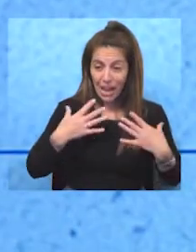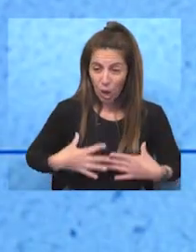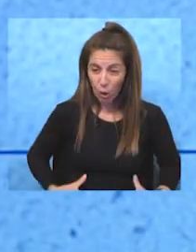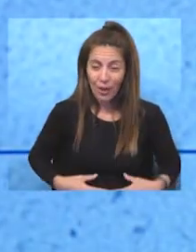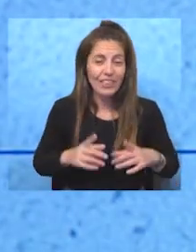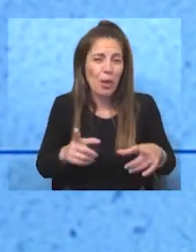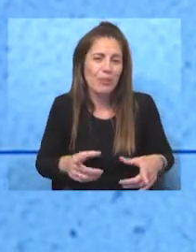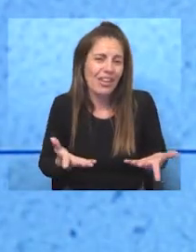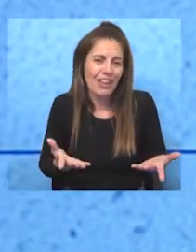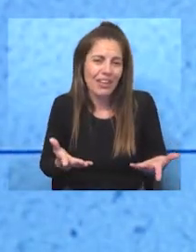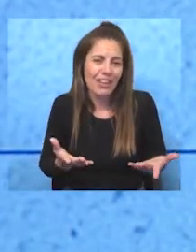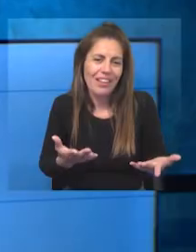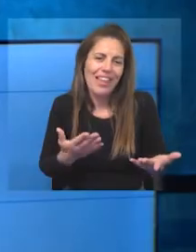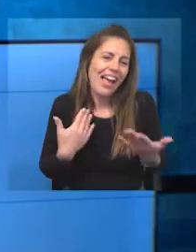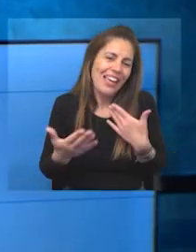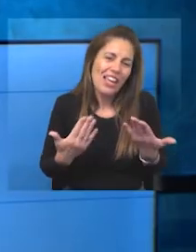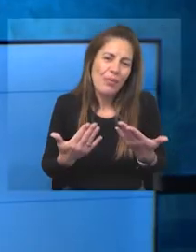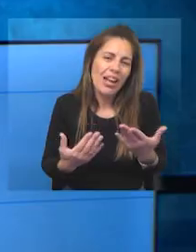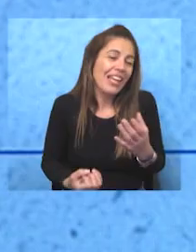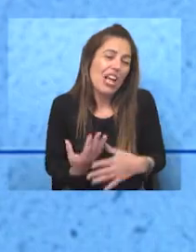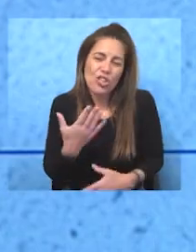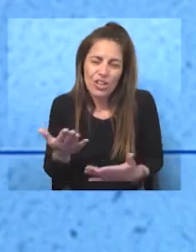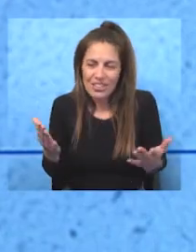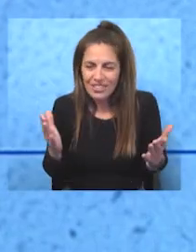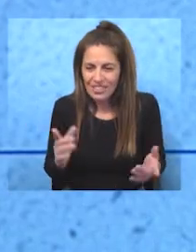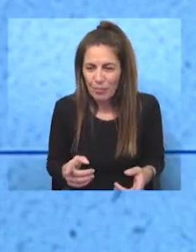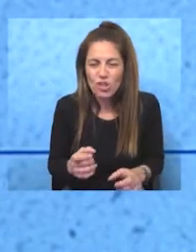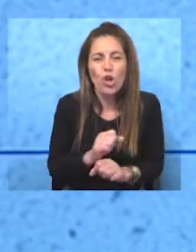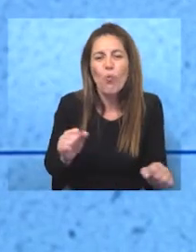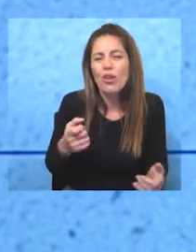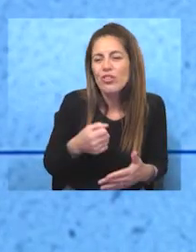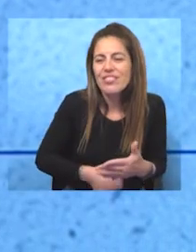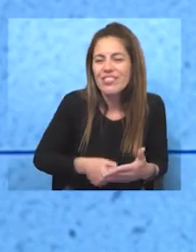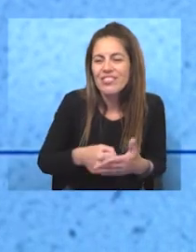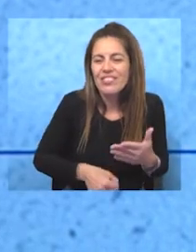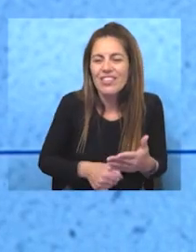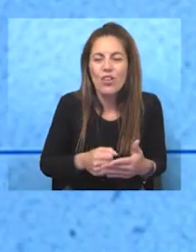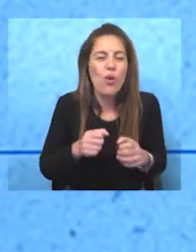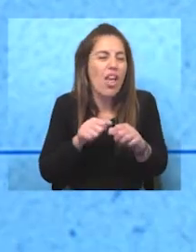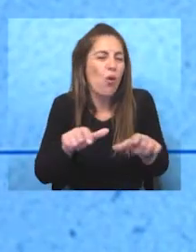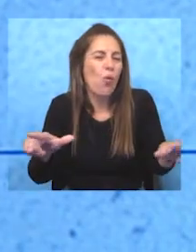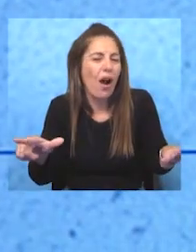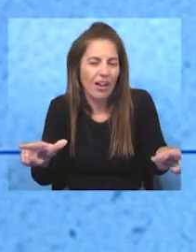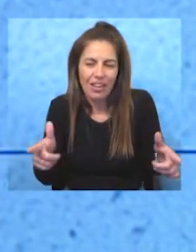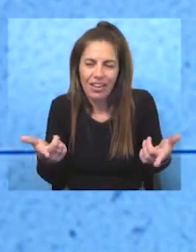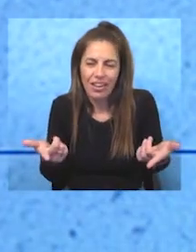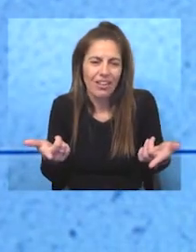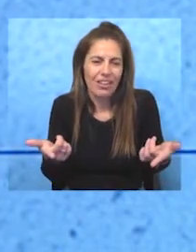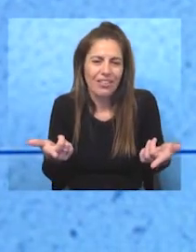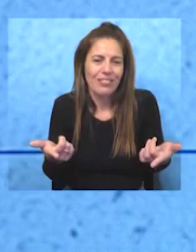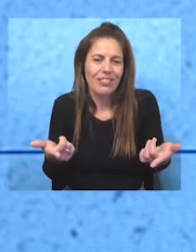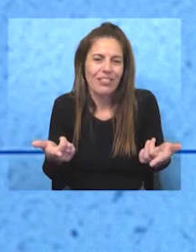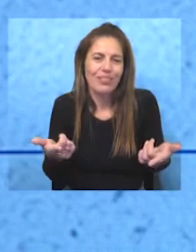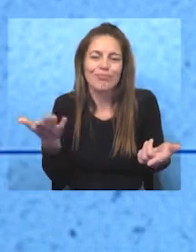como como se habla hoy en día hay que aynar también este Wilmar yo no puedo seguir insistiendo en tener un lenguaje que